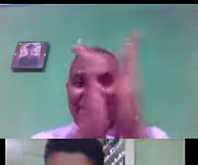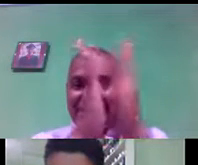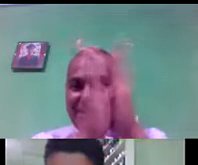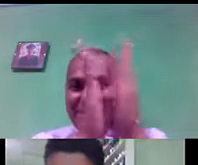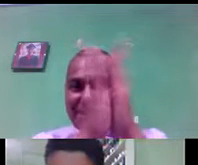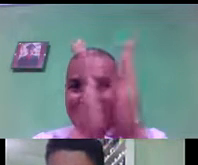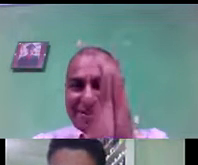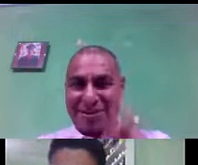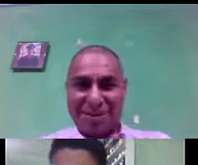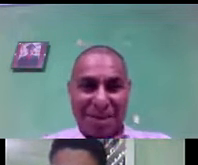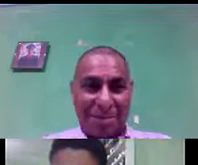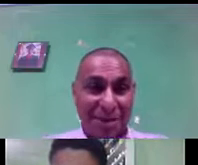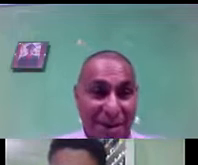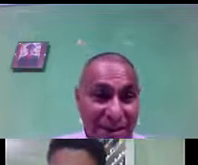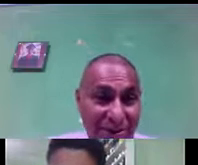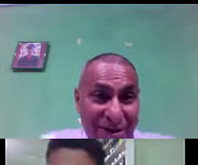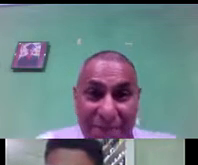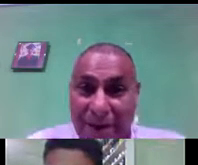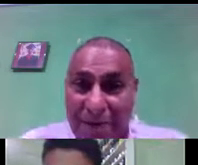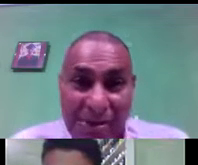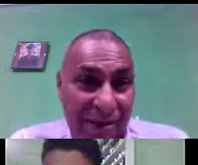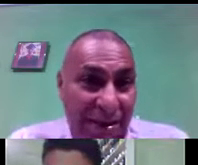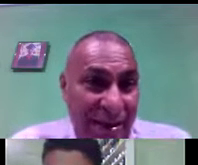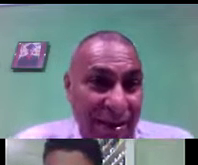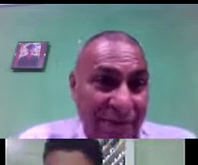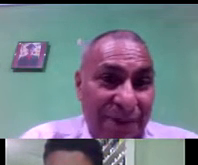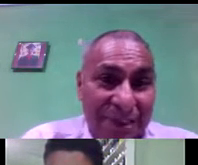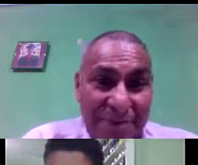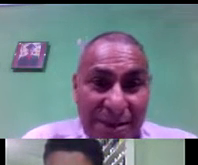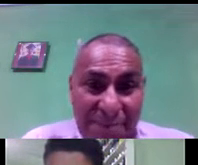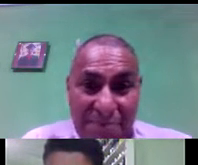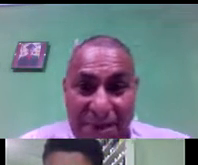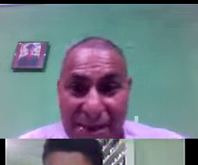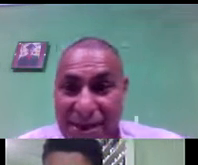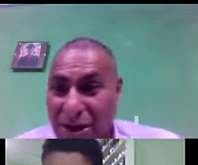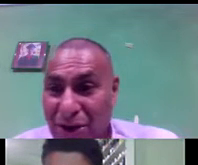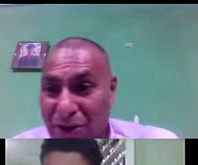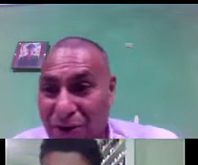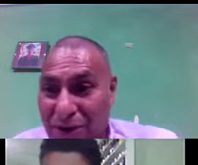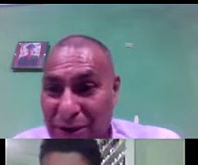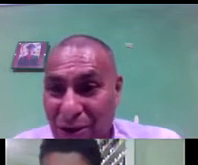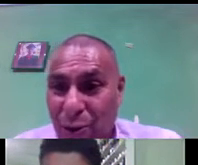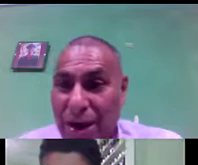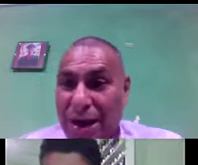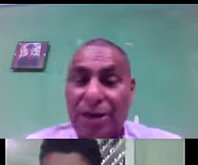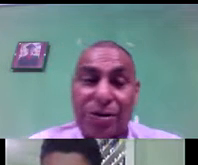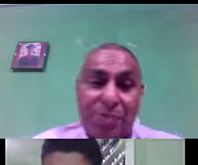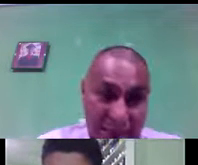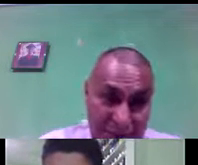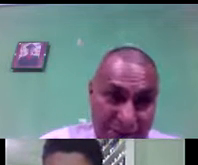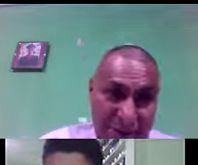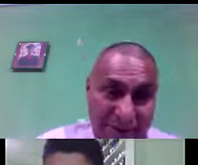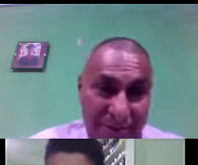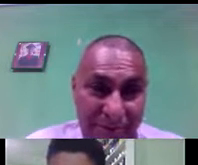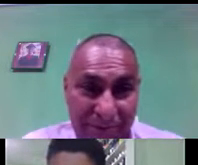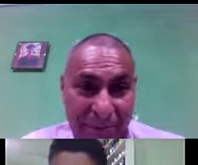job. Good job. Ahora vamos a ver Fátima Cepeda con el señor Juan Carlos